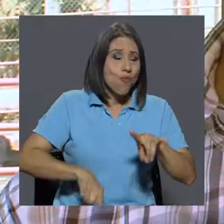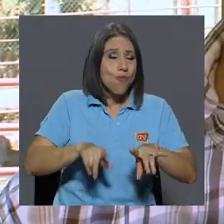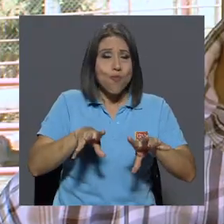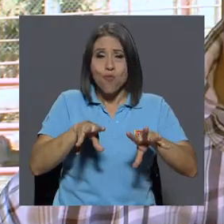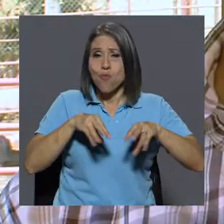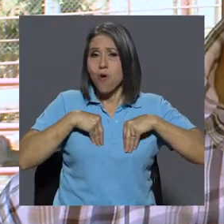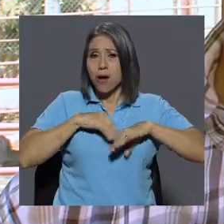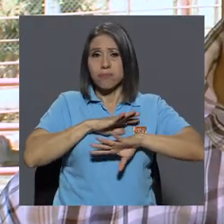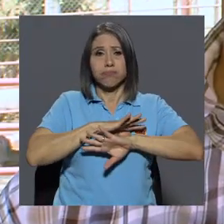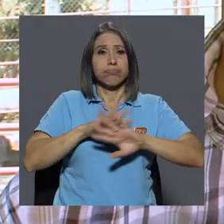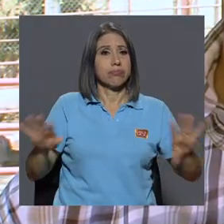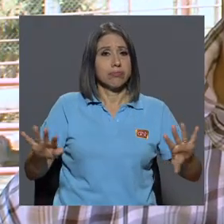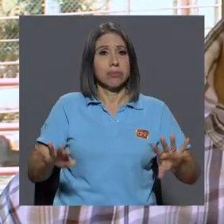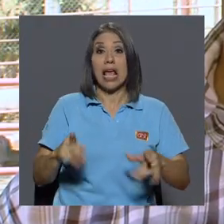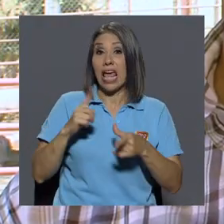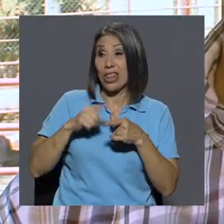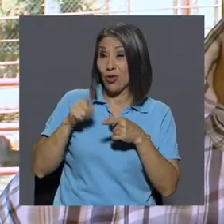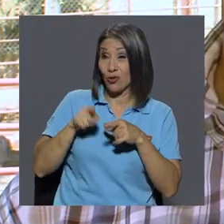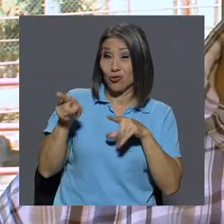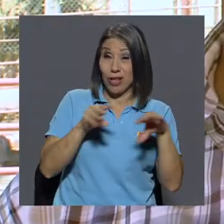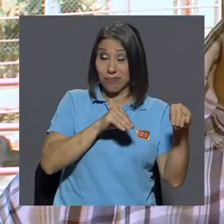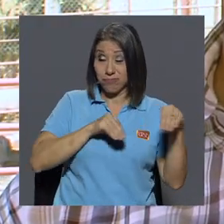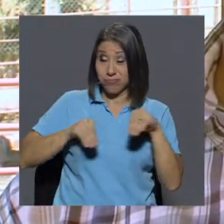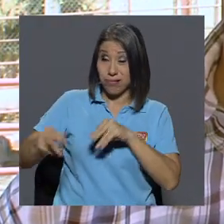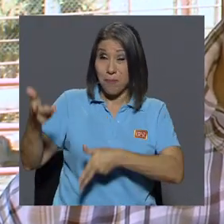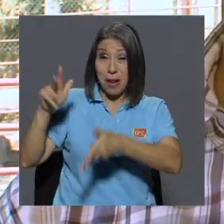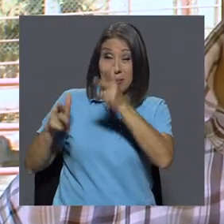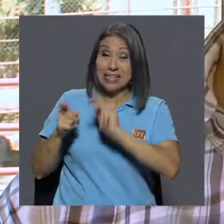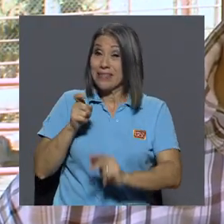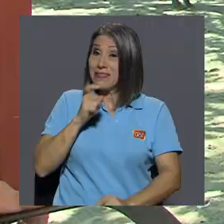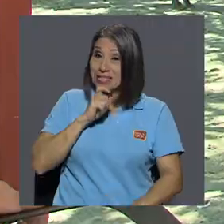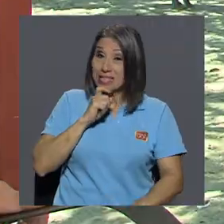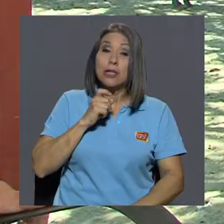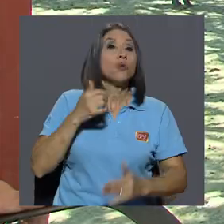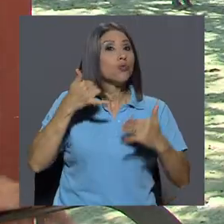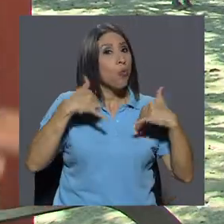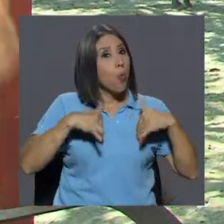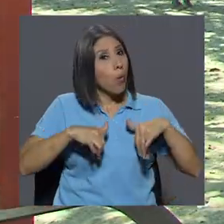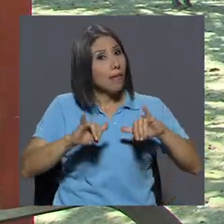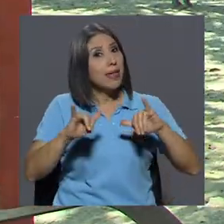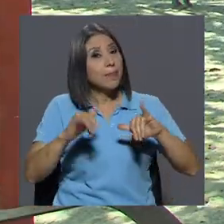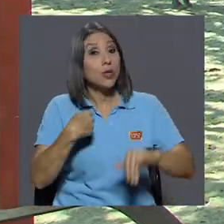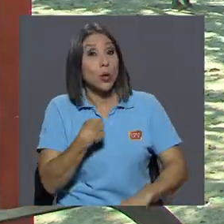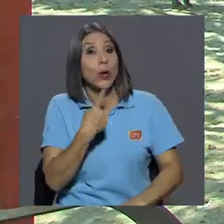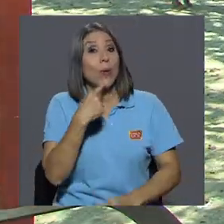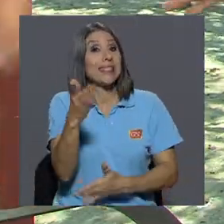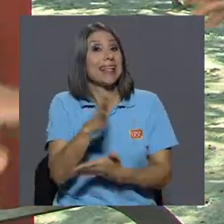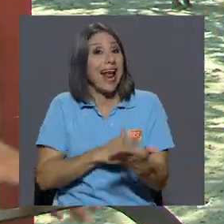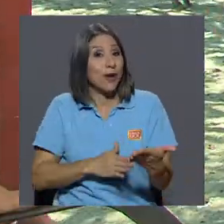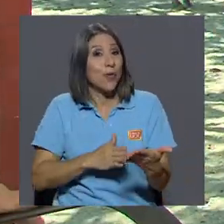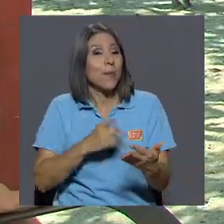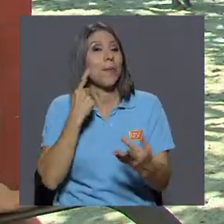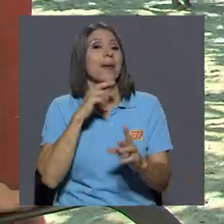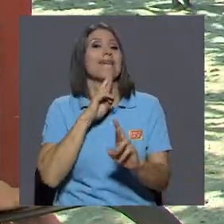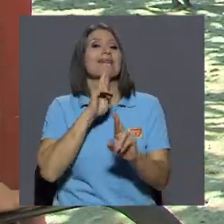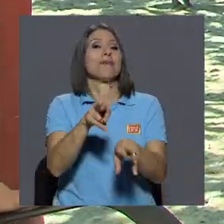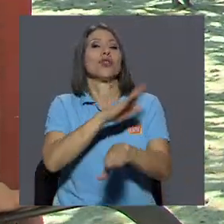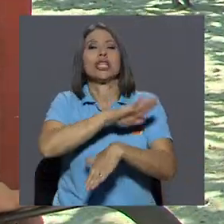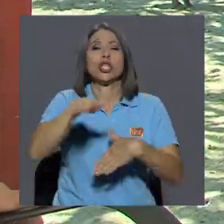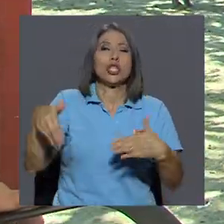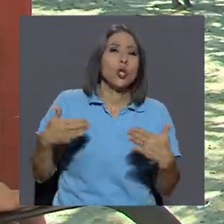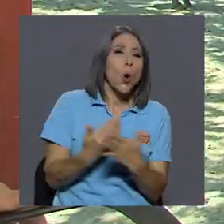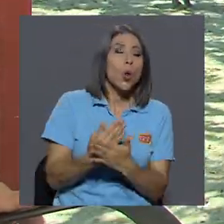mí. Entonces la adaptación en Palmares fue muy difícil. Duró tiempo. Todavía. Es más, le voy a decir algo para contestarle todo. El